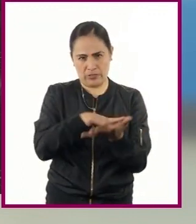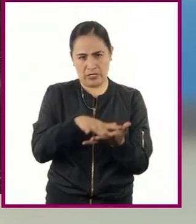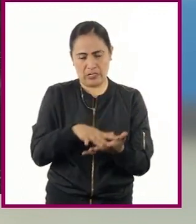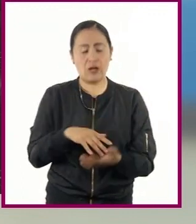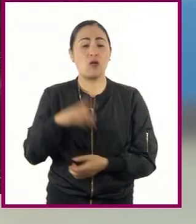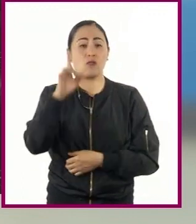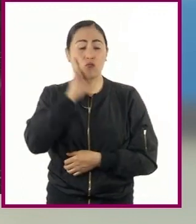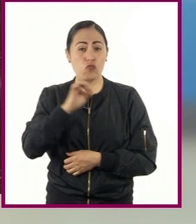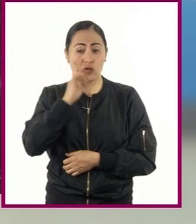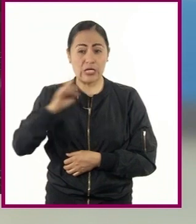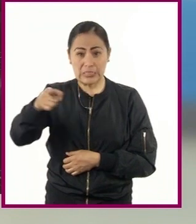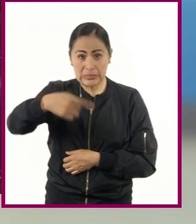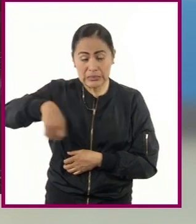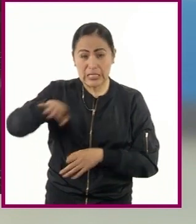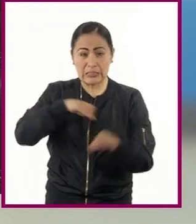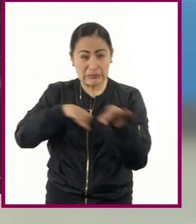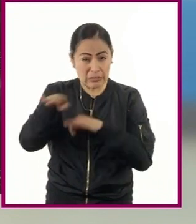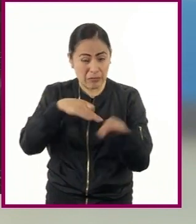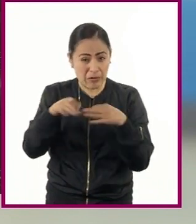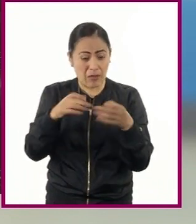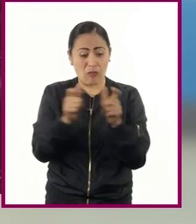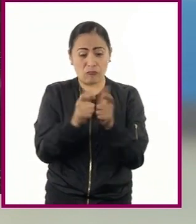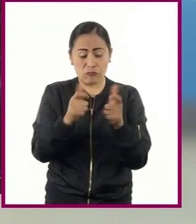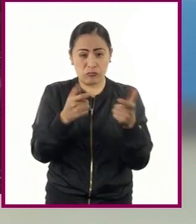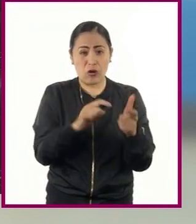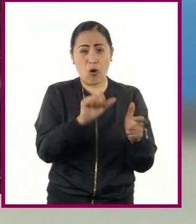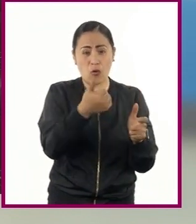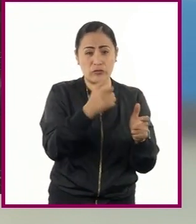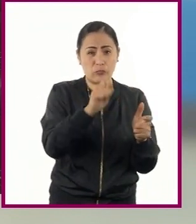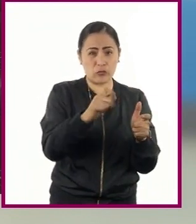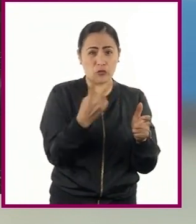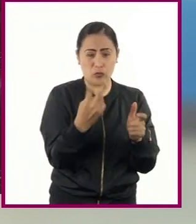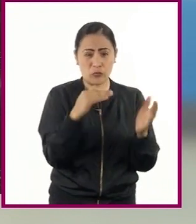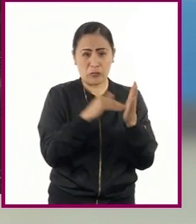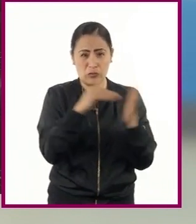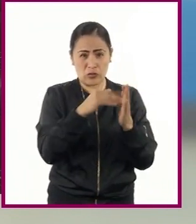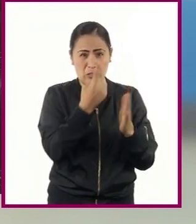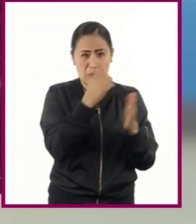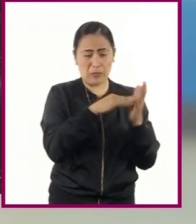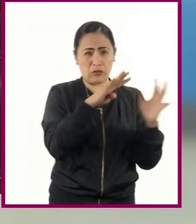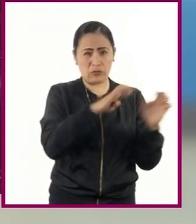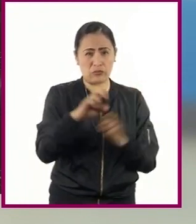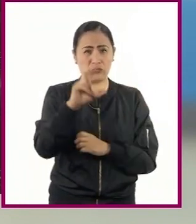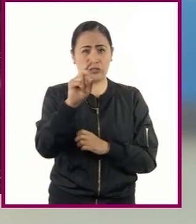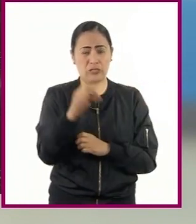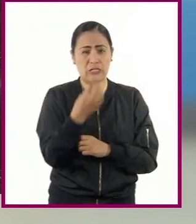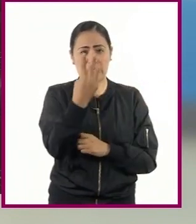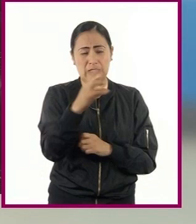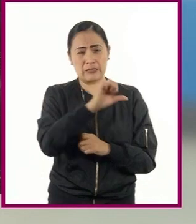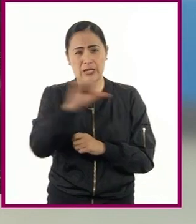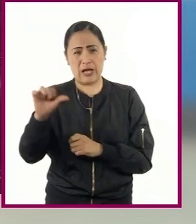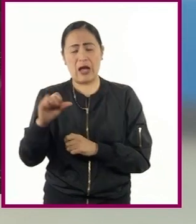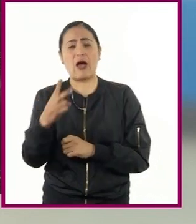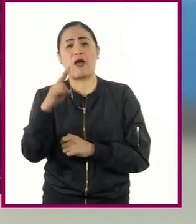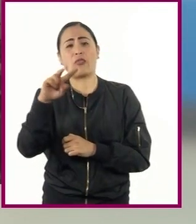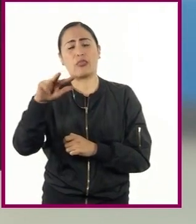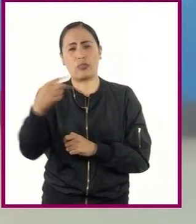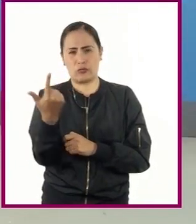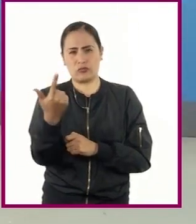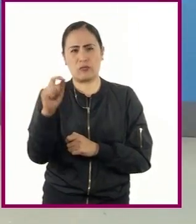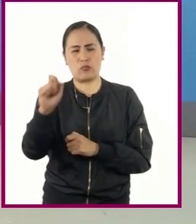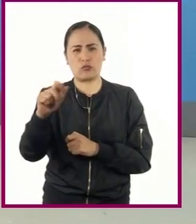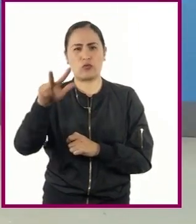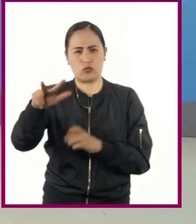de mujeres trabajadoras creció de 11.2 millones en 1933 a 12.8